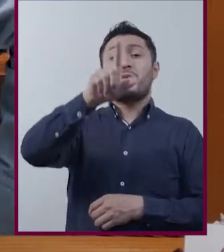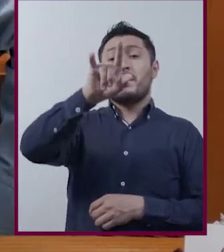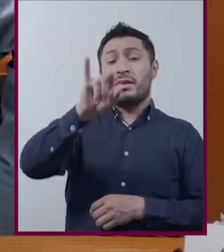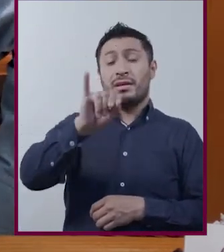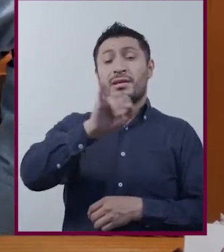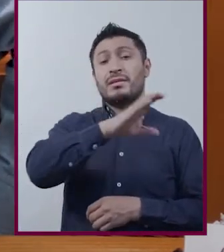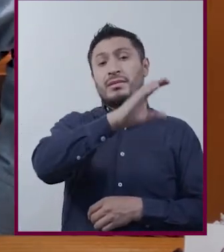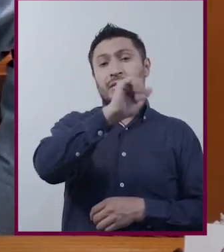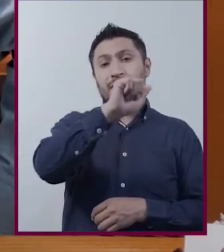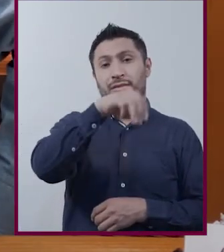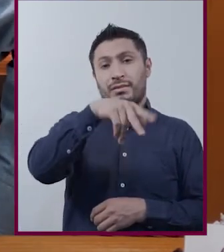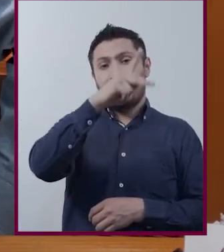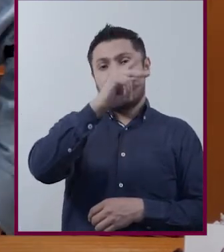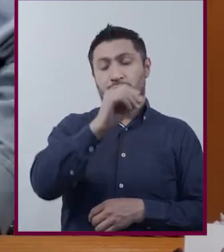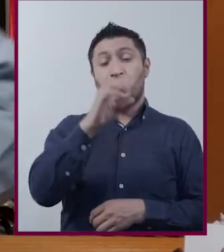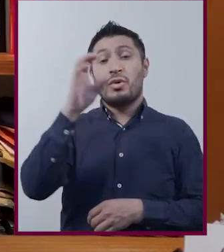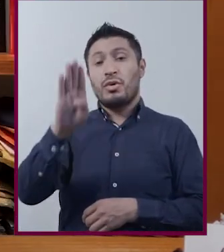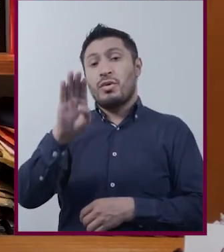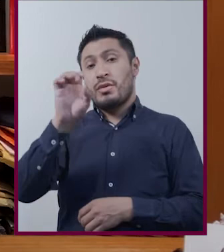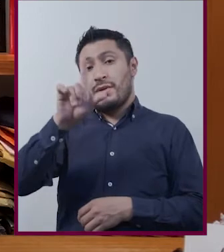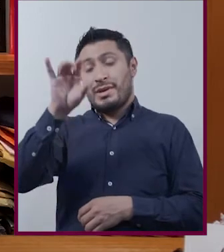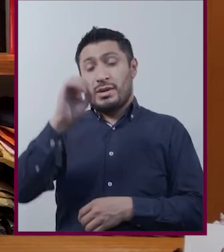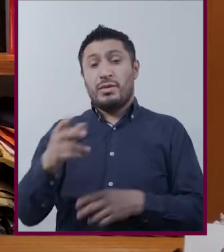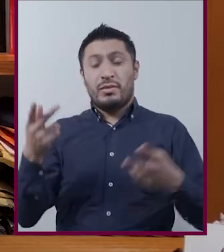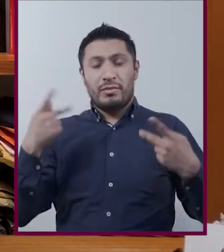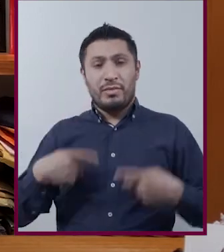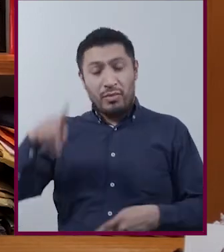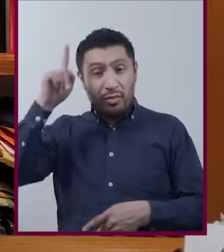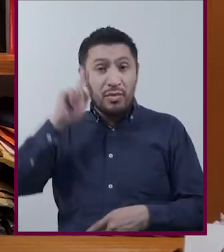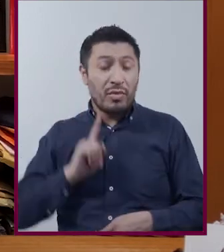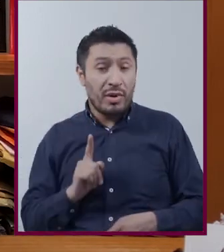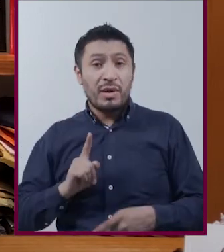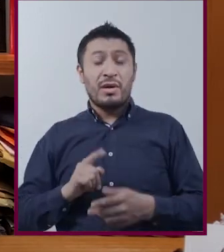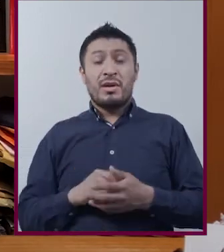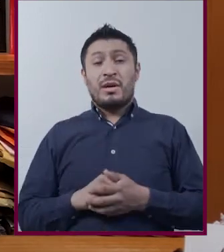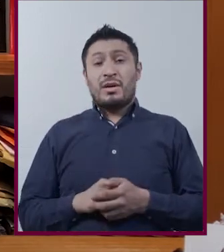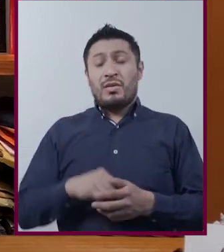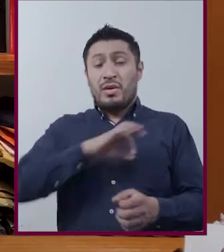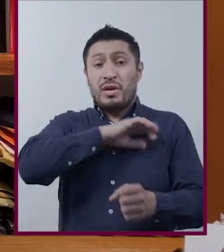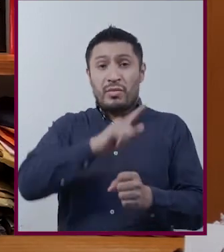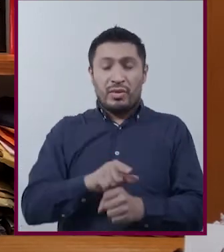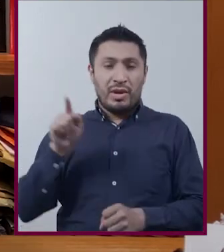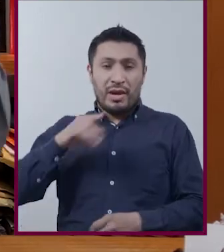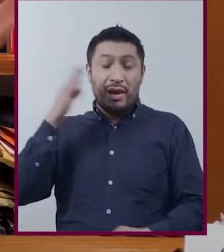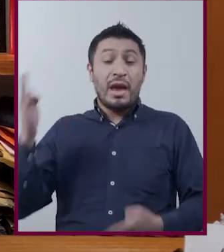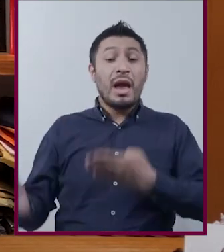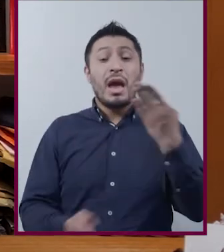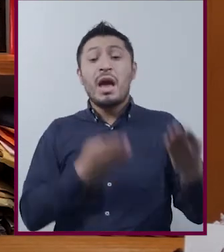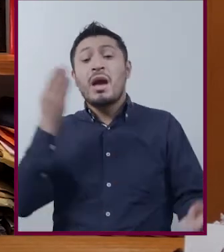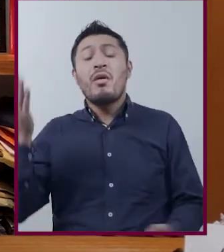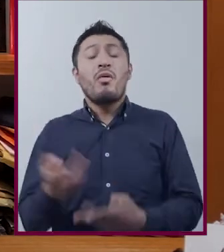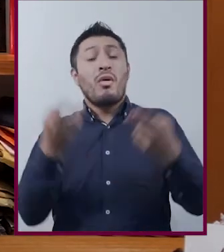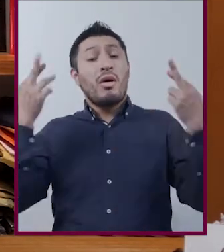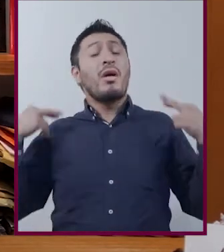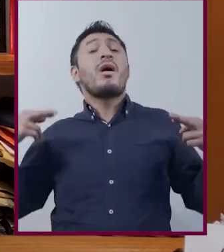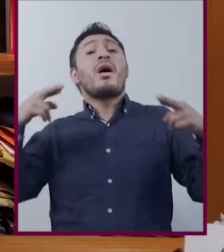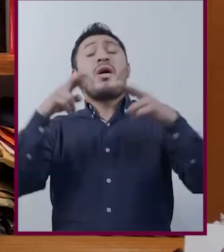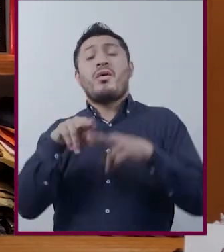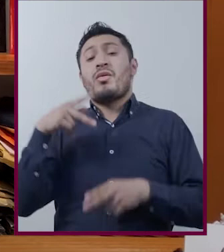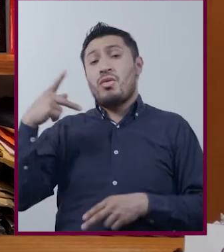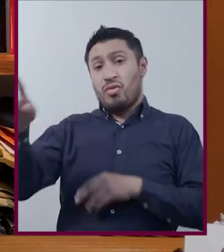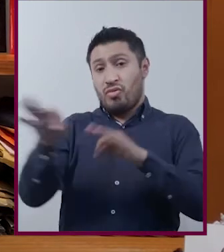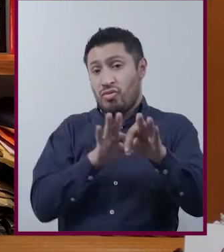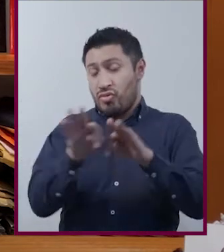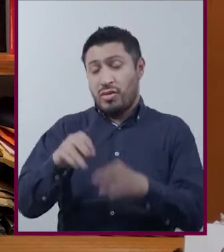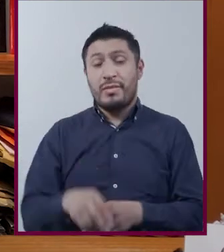poco especial en la cultura mexicana porque era bailarina y coreógrafa. Ese era su principal